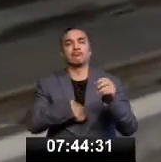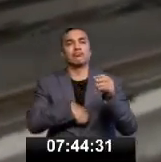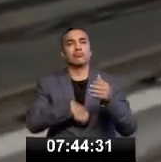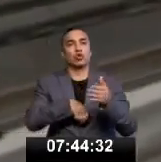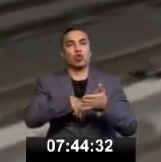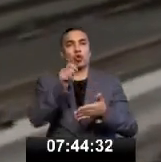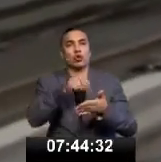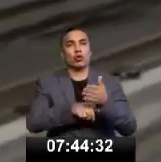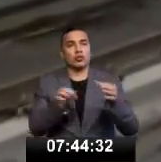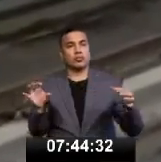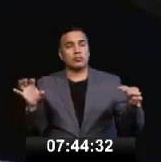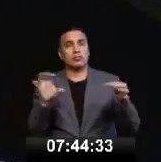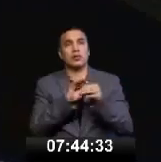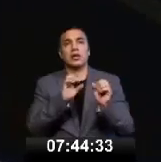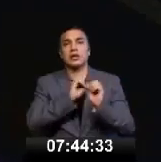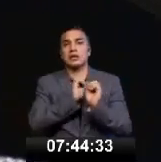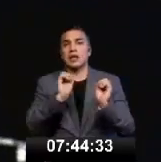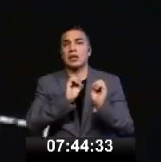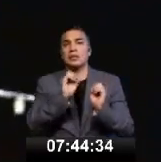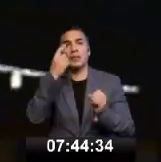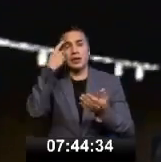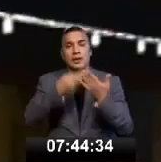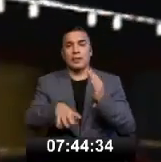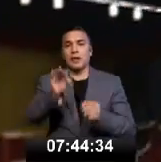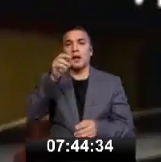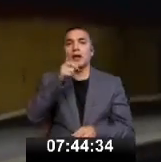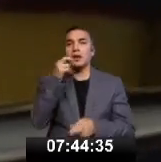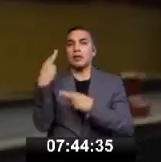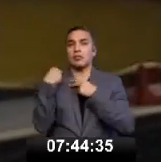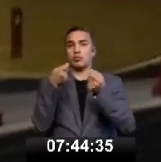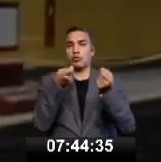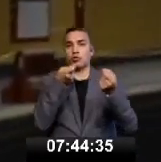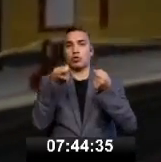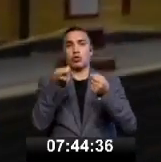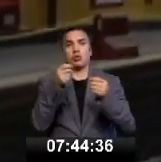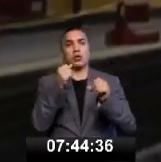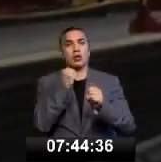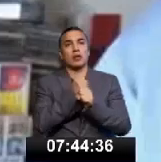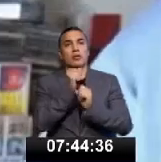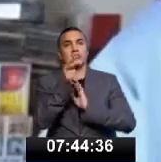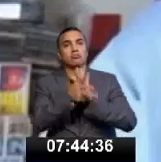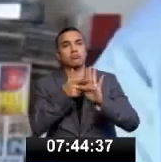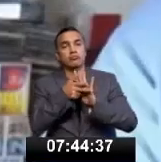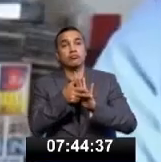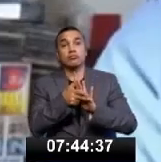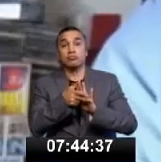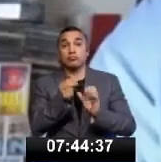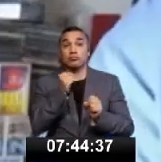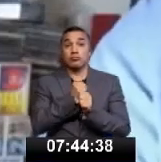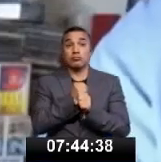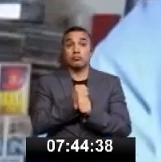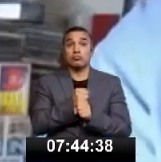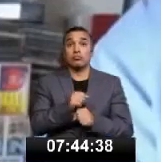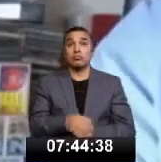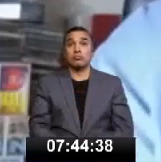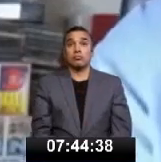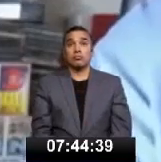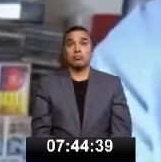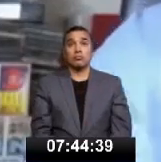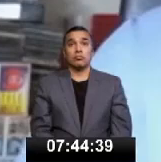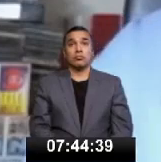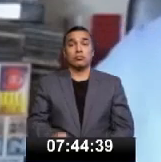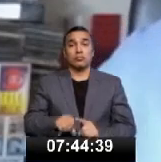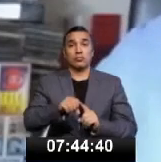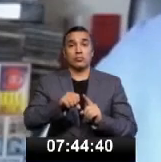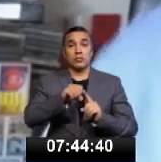contratación directa, sin licitación, para elegir al operador. Se han dado cuenta, además, de que la operación de los otros